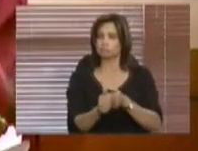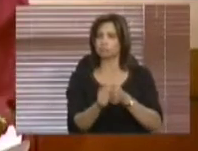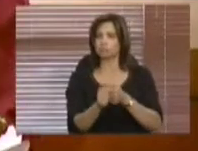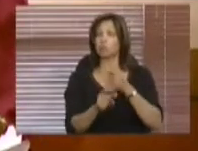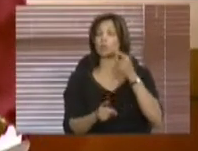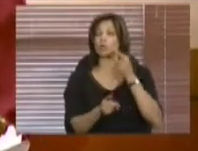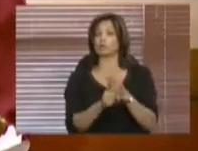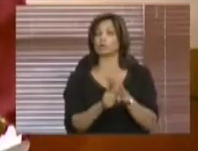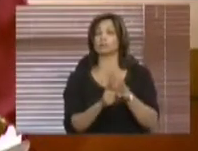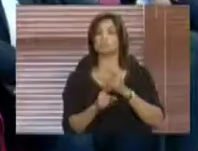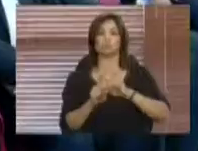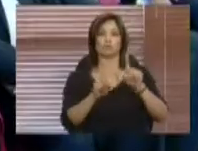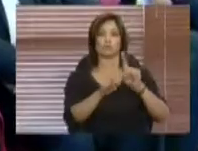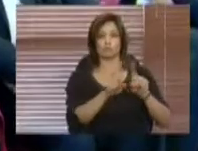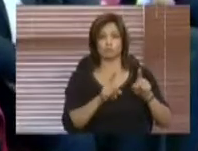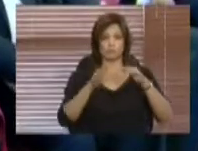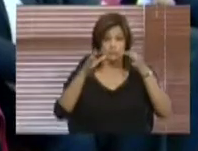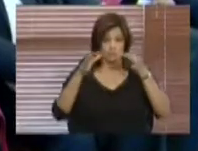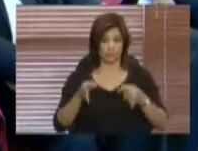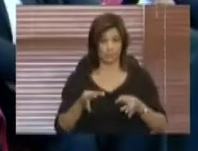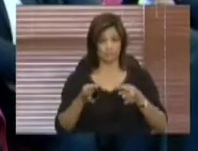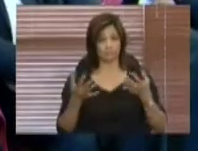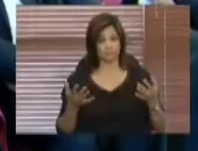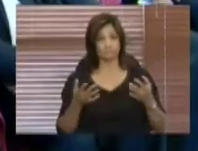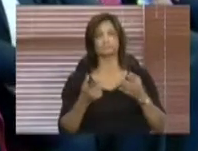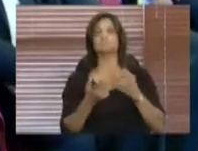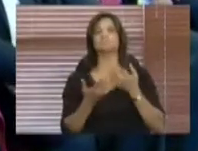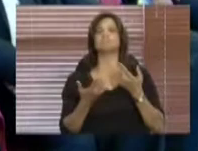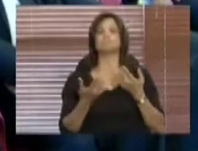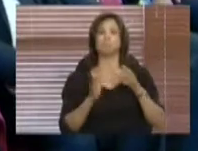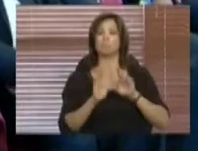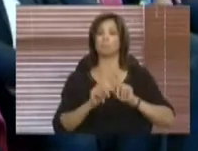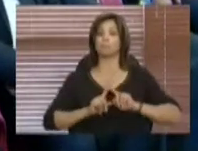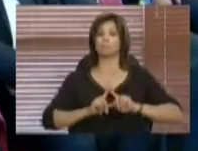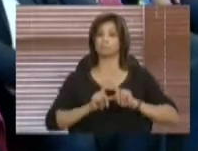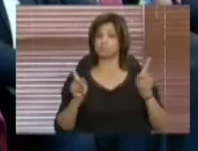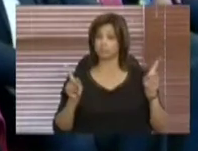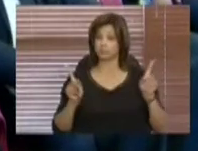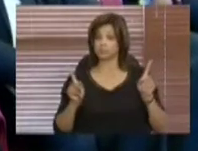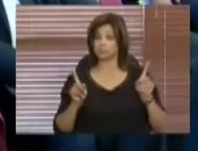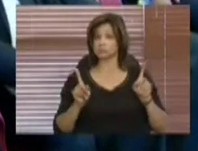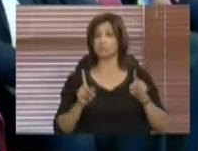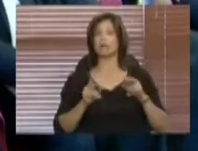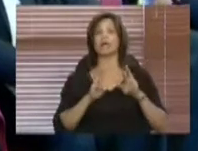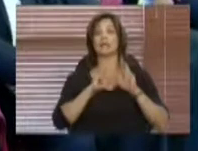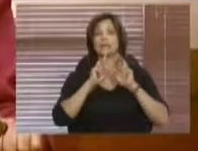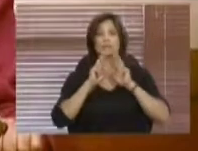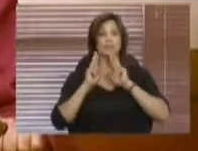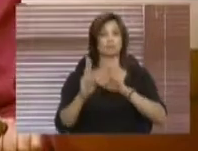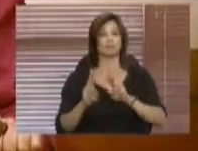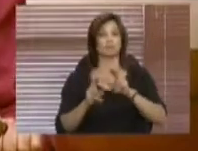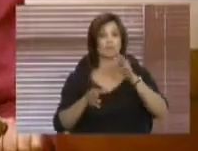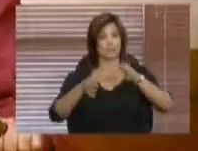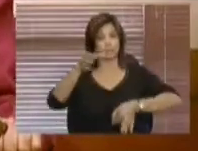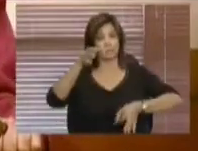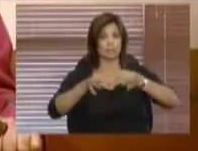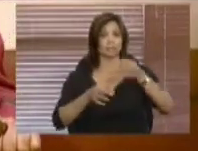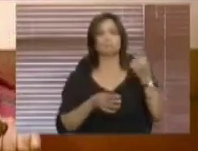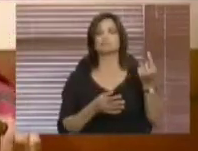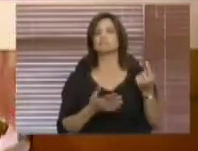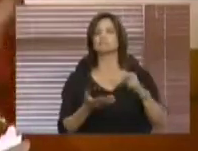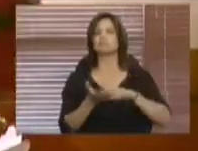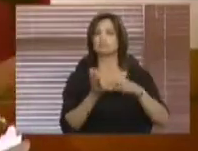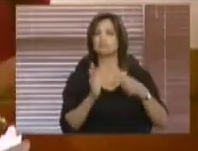oportuno de lo decidido, puesto que en caso contrario, las resoluciones judiciales solo